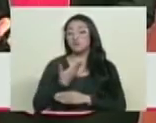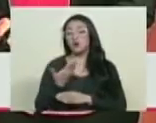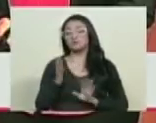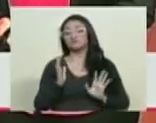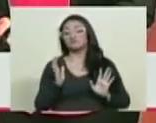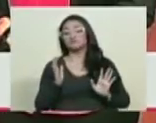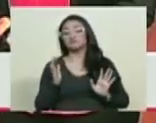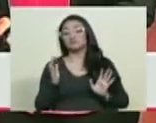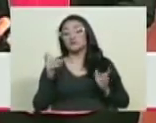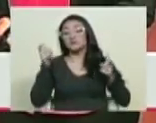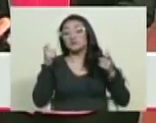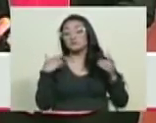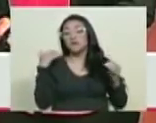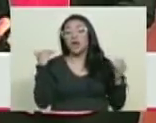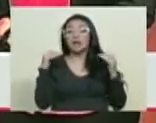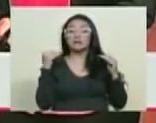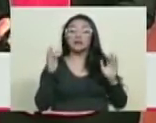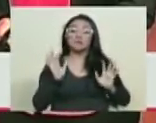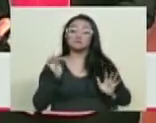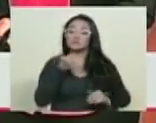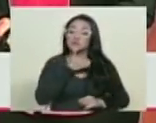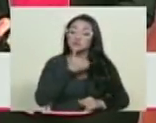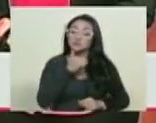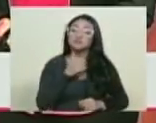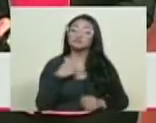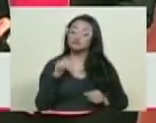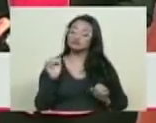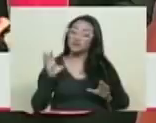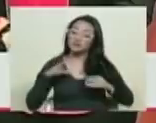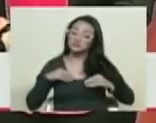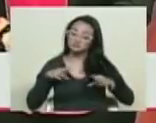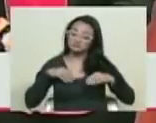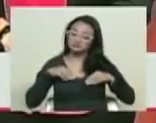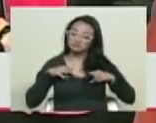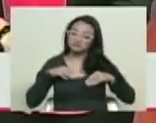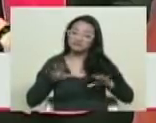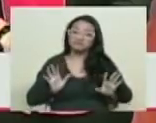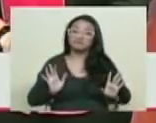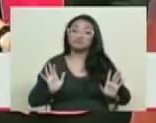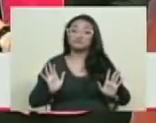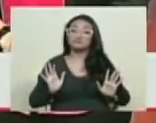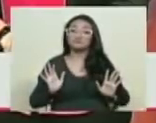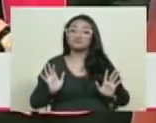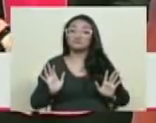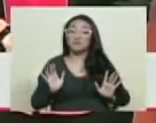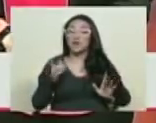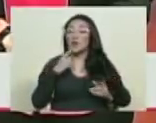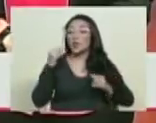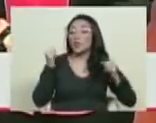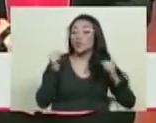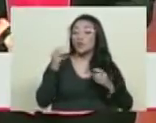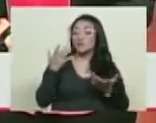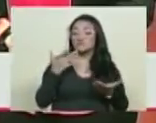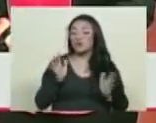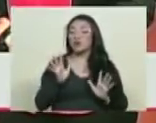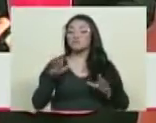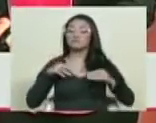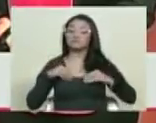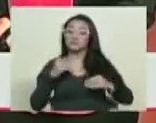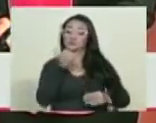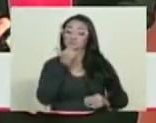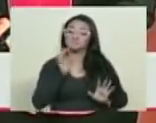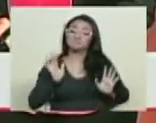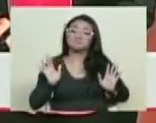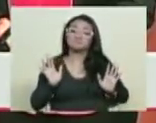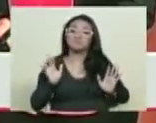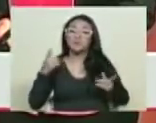ética y reconocemos nuestras derrotas inmediatamente para que no haya duda para que